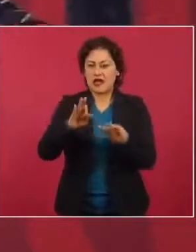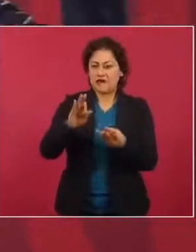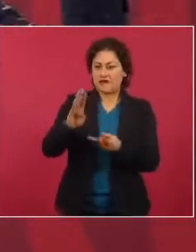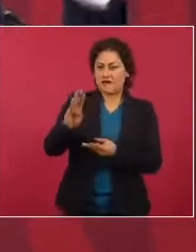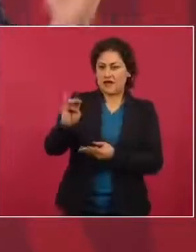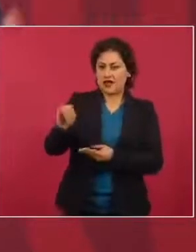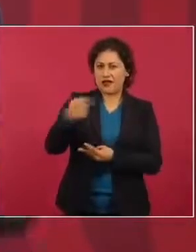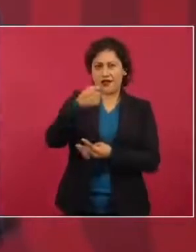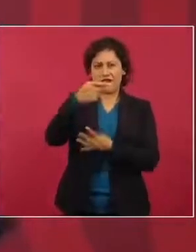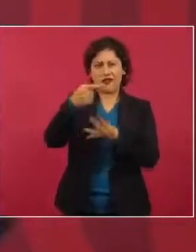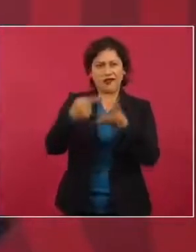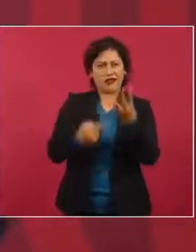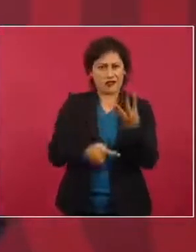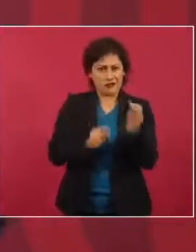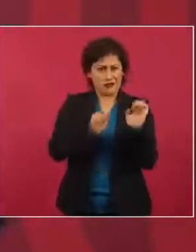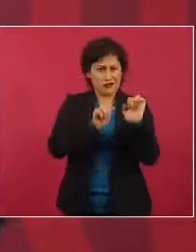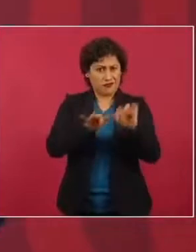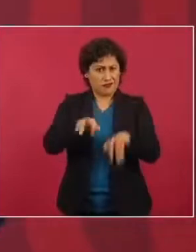no sé cuántos.